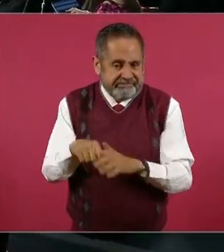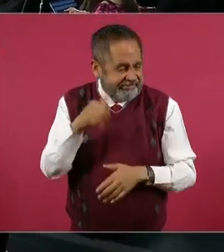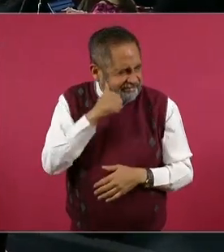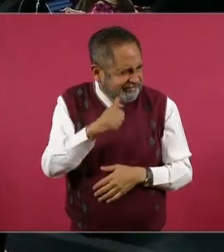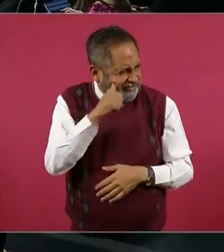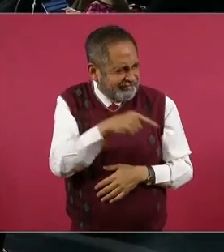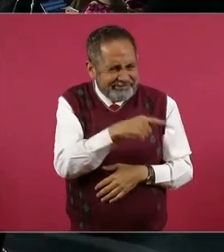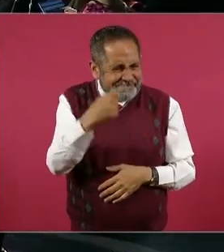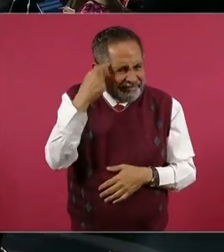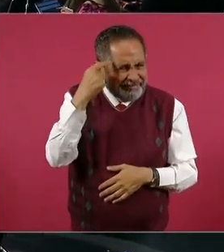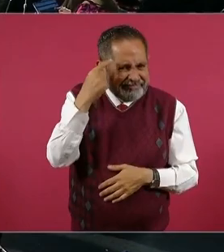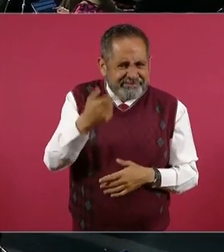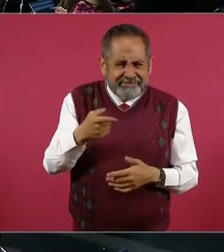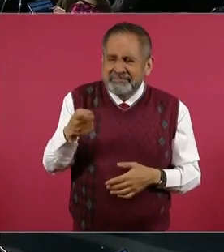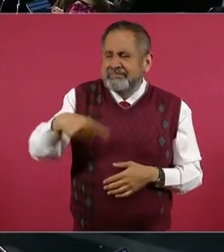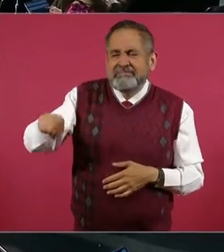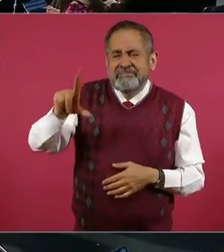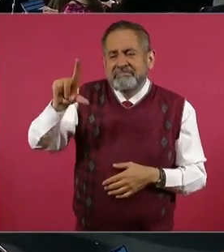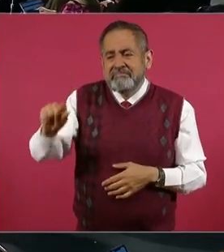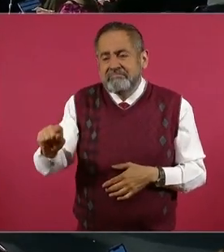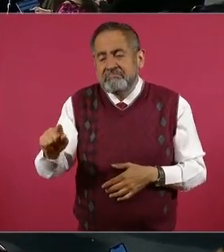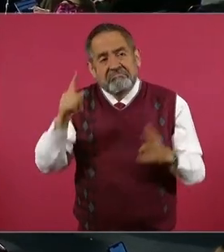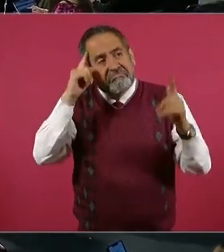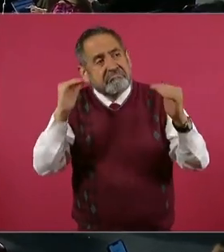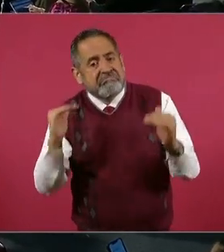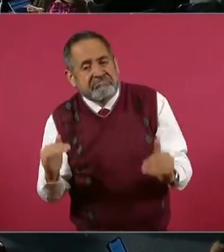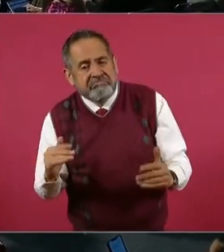los mexicanos inferiores?